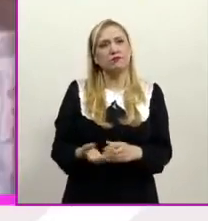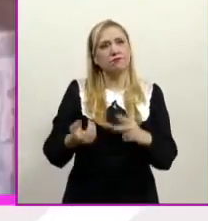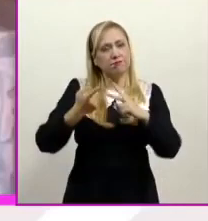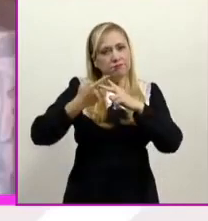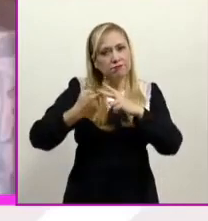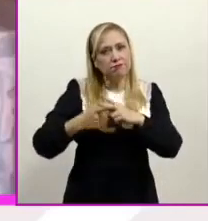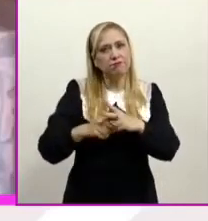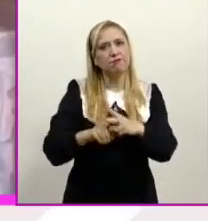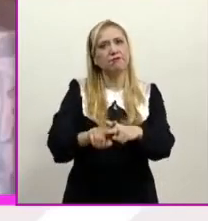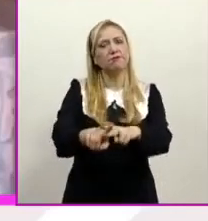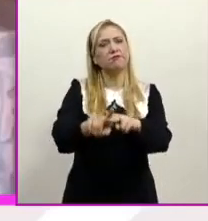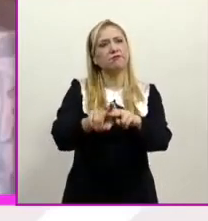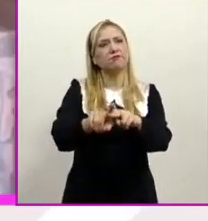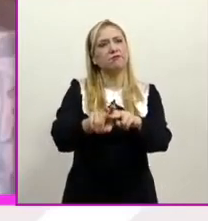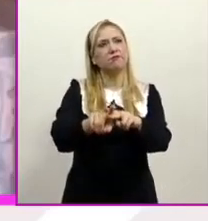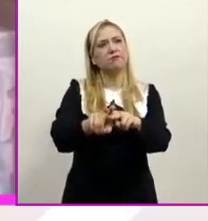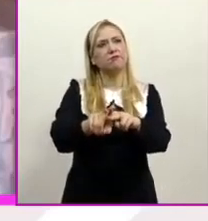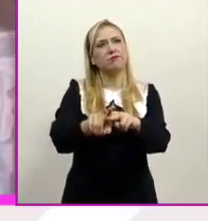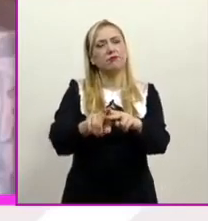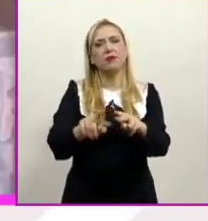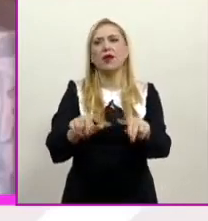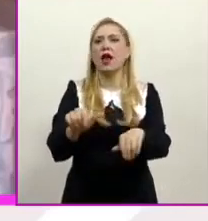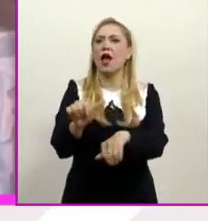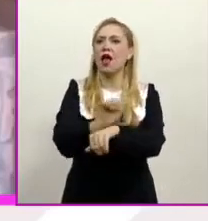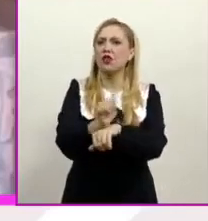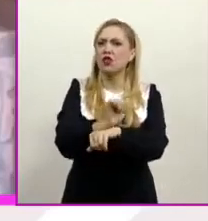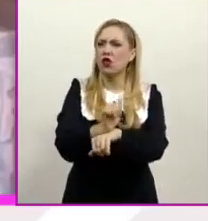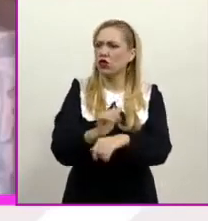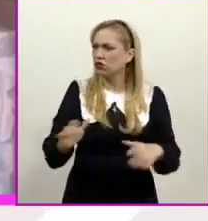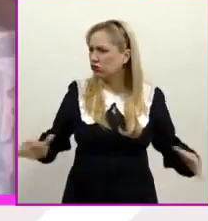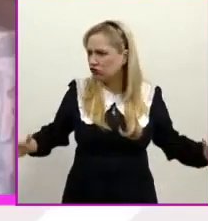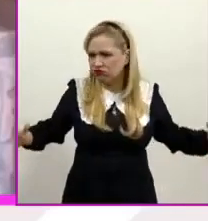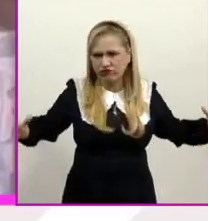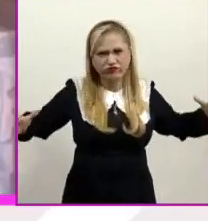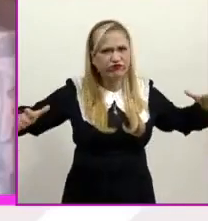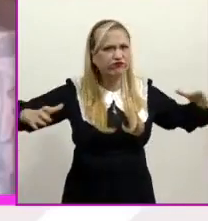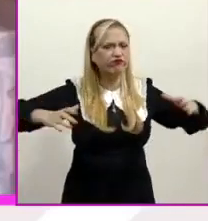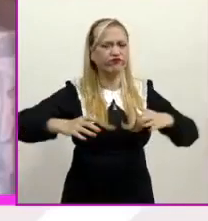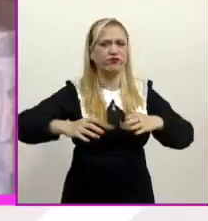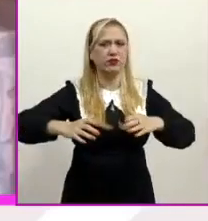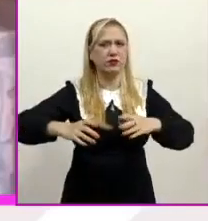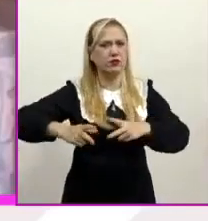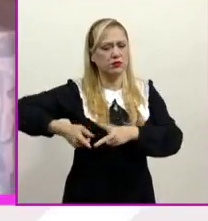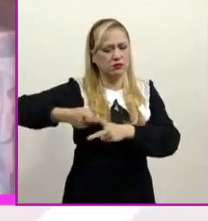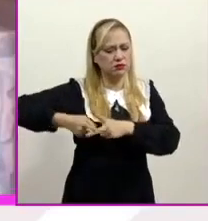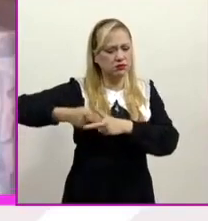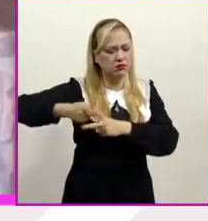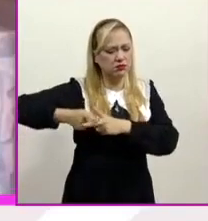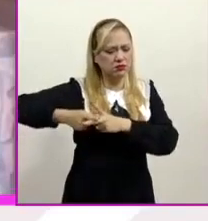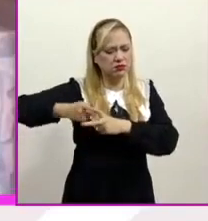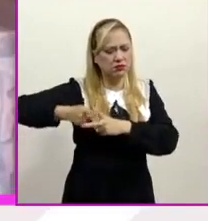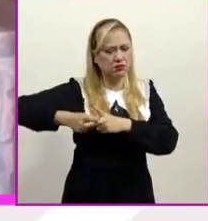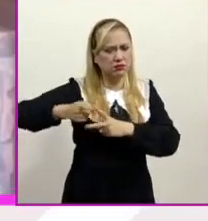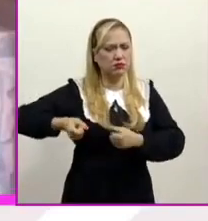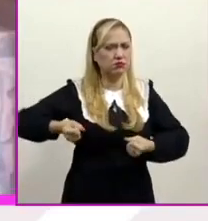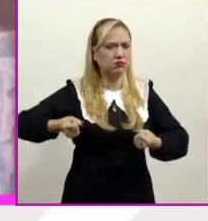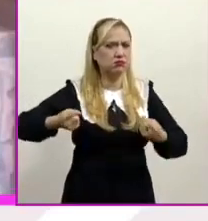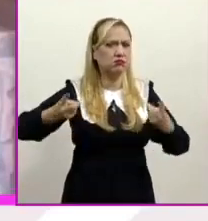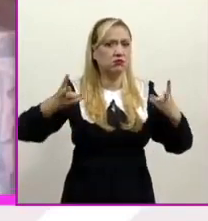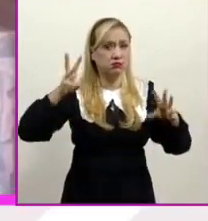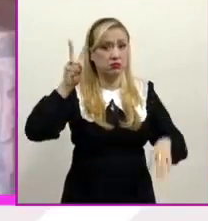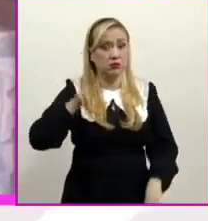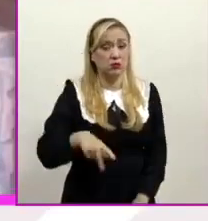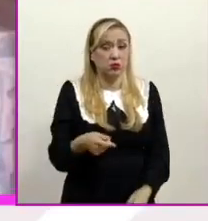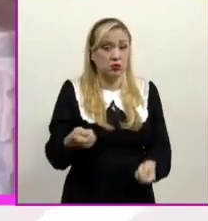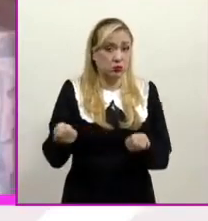comenzara un movimiento con actores. En realidad, tenemos ahí las cifras. Tenemos las cifras que hablan de la poca